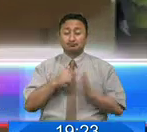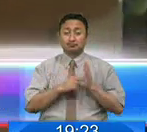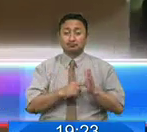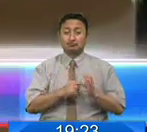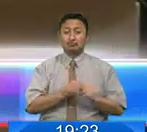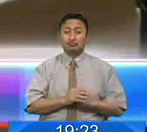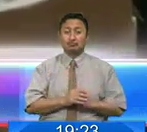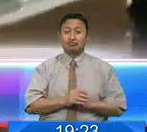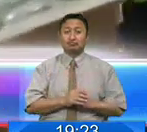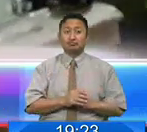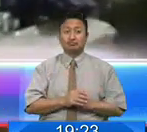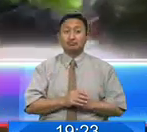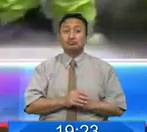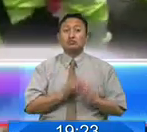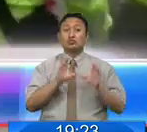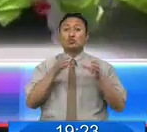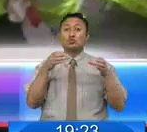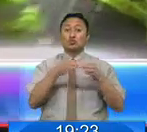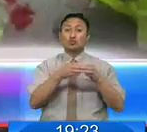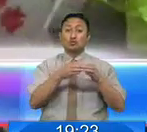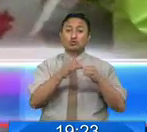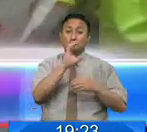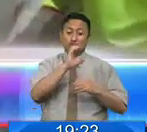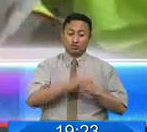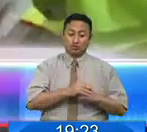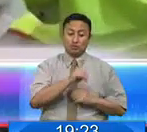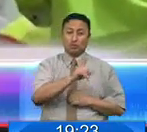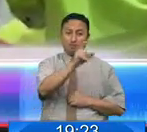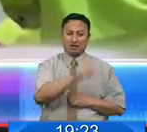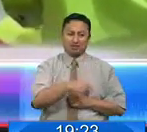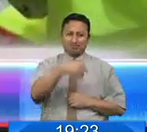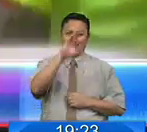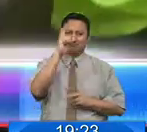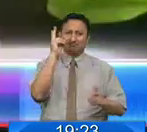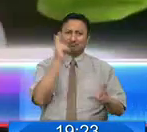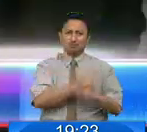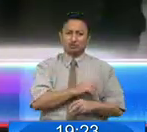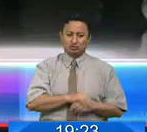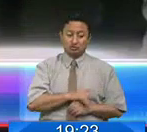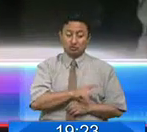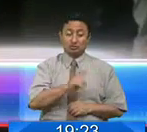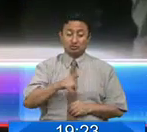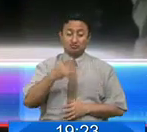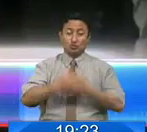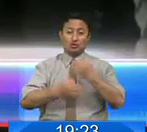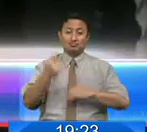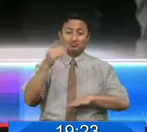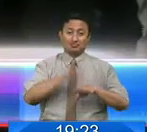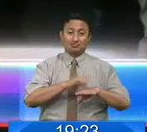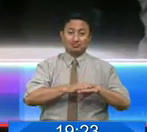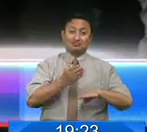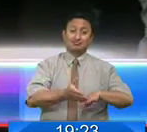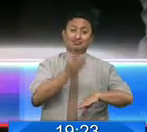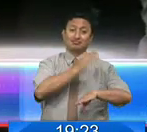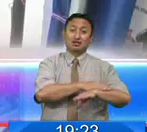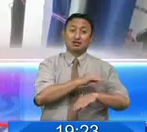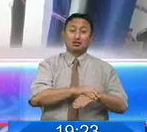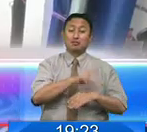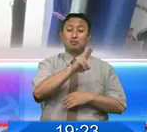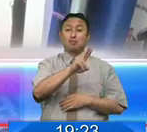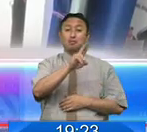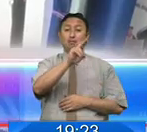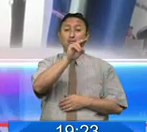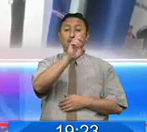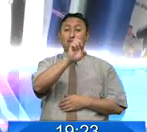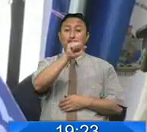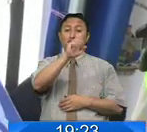la captura realizada por el bloque de búsqueda de uno de los más buscados que era requerido por un asesinato cometido en ventanas un